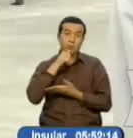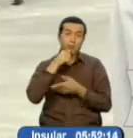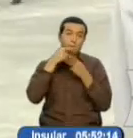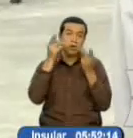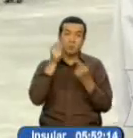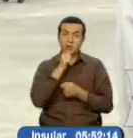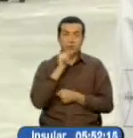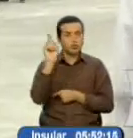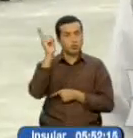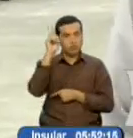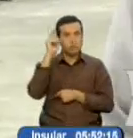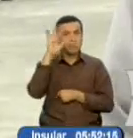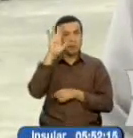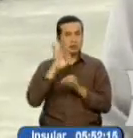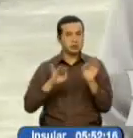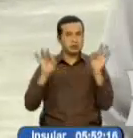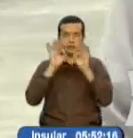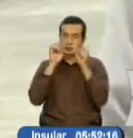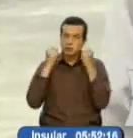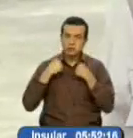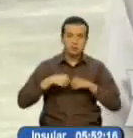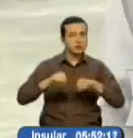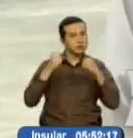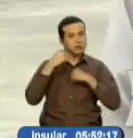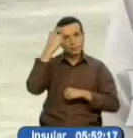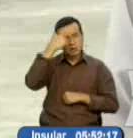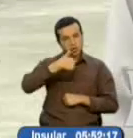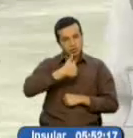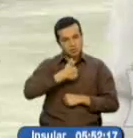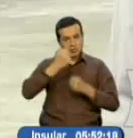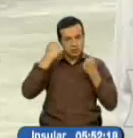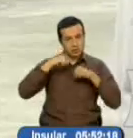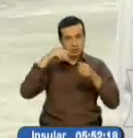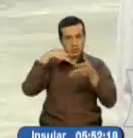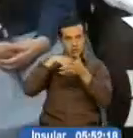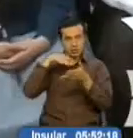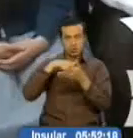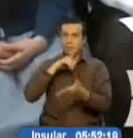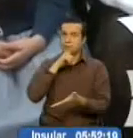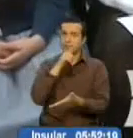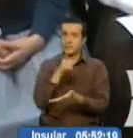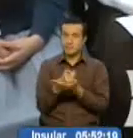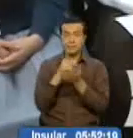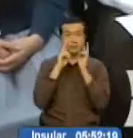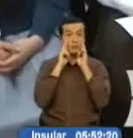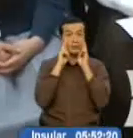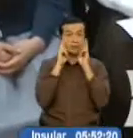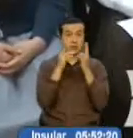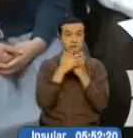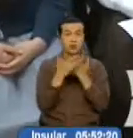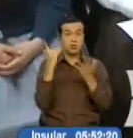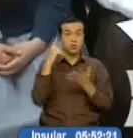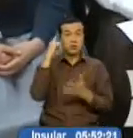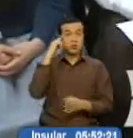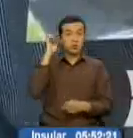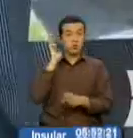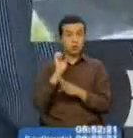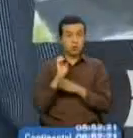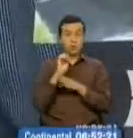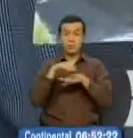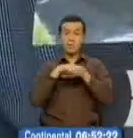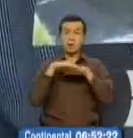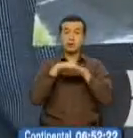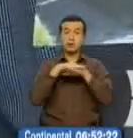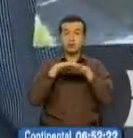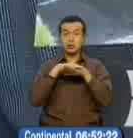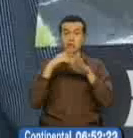Eso no tiene que ver, sino más es el empeño de la persona que quiere estudiar realmente. Reconocimiento que efectúa el Estado ecuatoriano a los